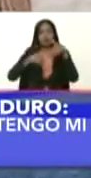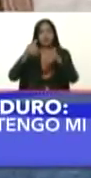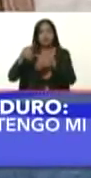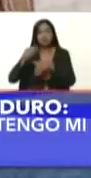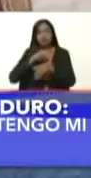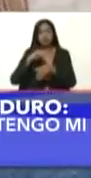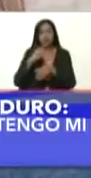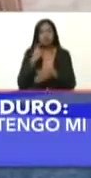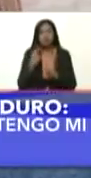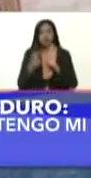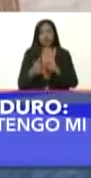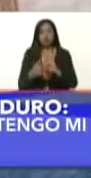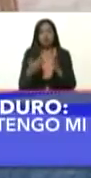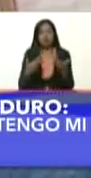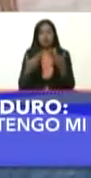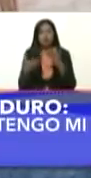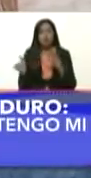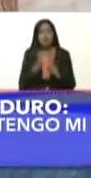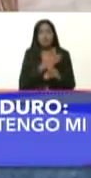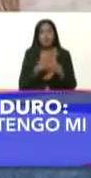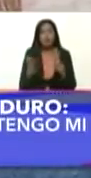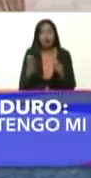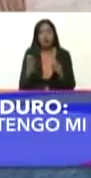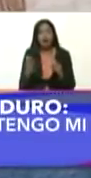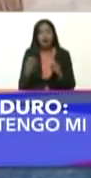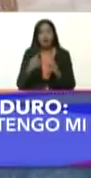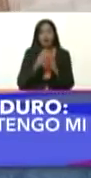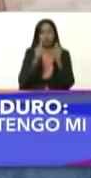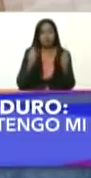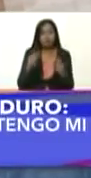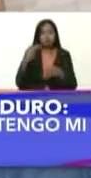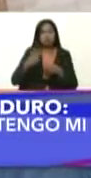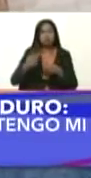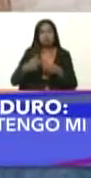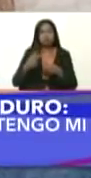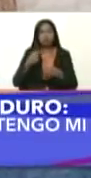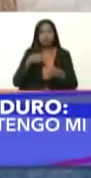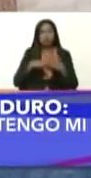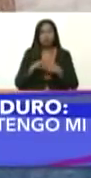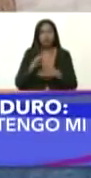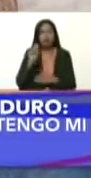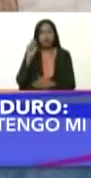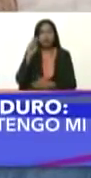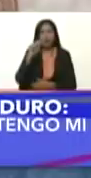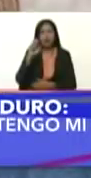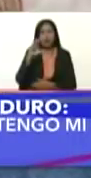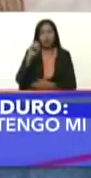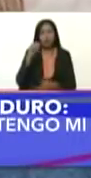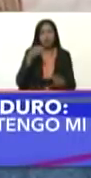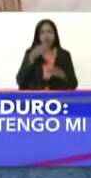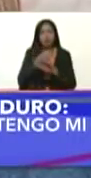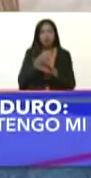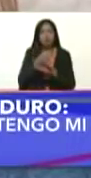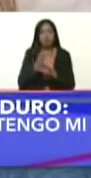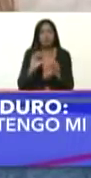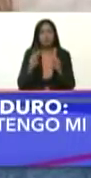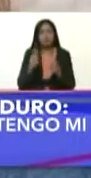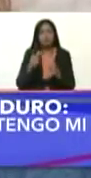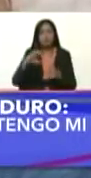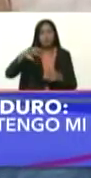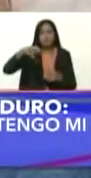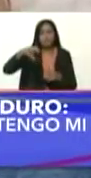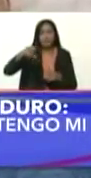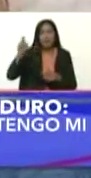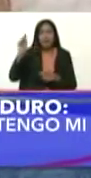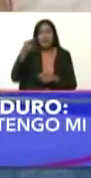que demostramos cuando le dieron el golpe y el paro petrolero, que hasta NACO fuimos para abrir el gas que necesitaban las industrias.